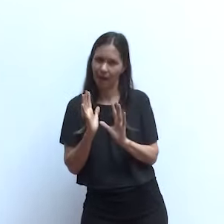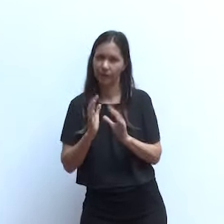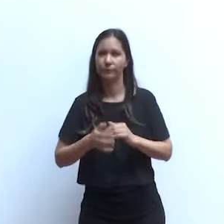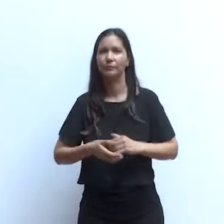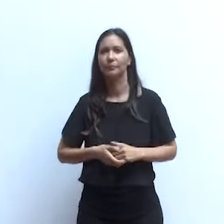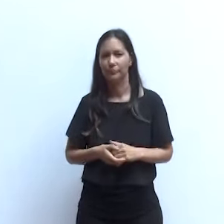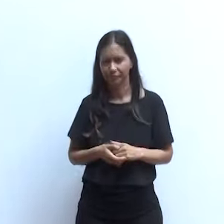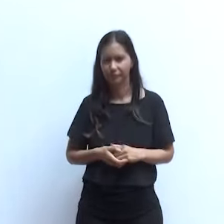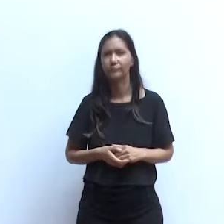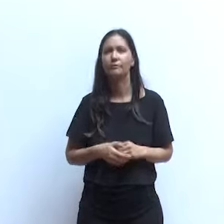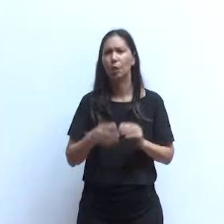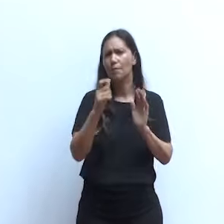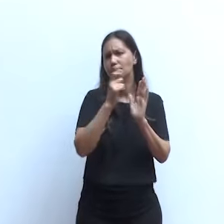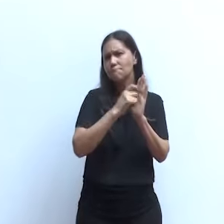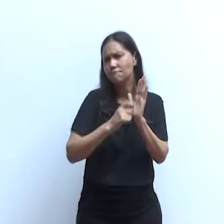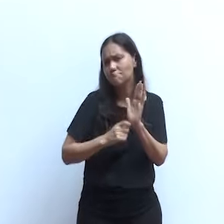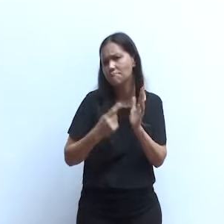este